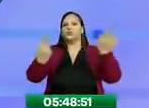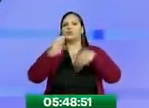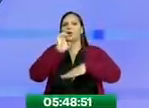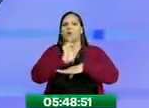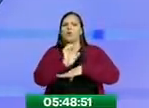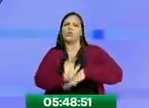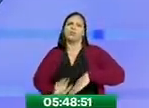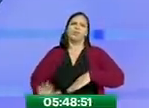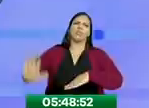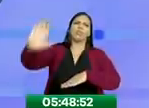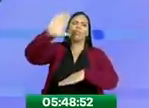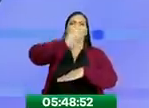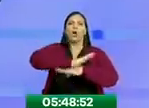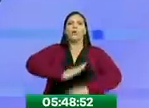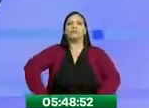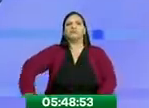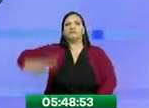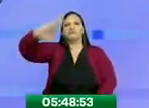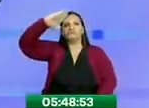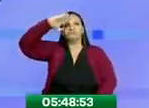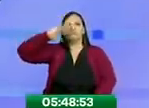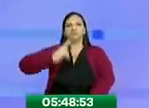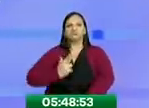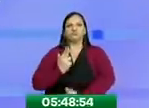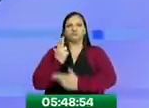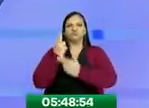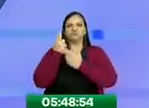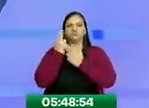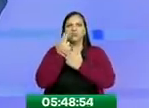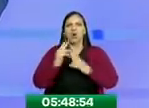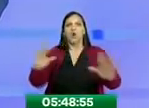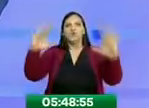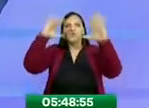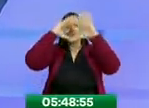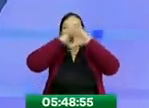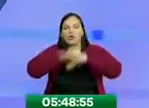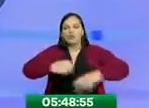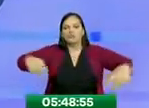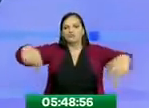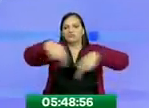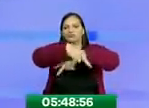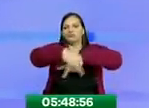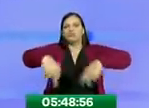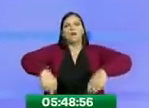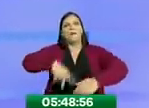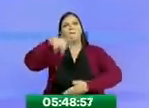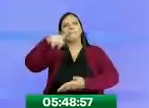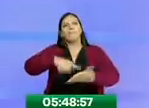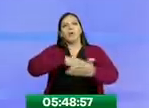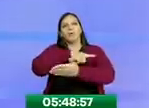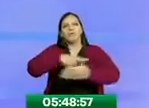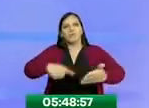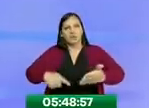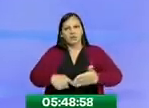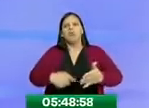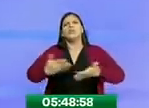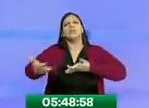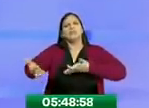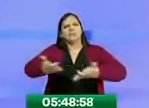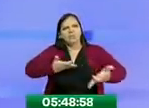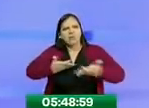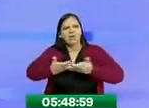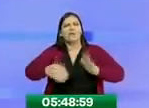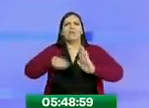país. Con esto se cierran los servicios públicos, excepto las cadenas de alimentación. Las tiendas, supermercados,